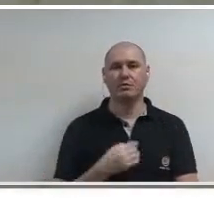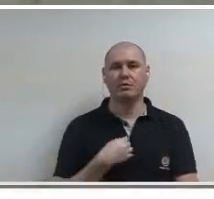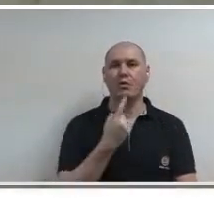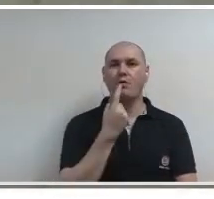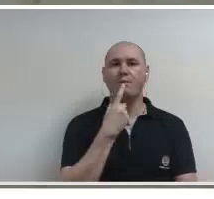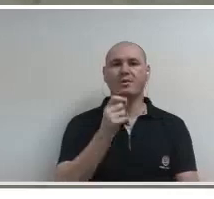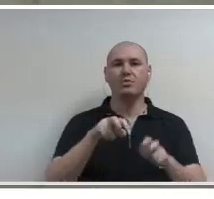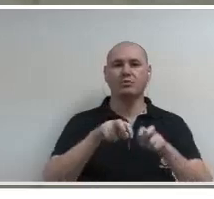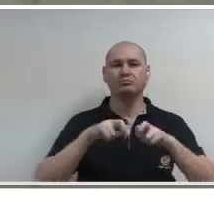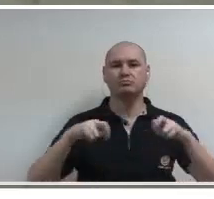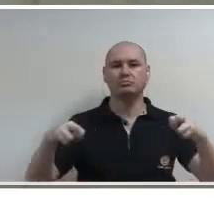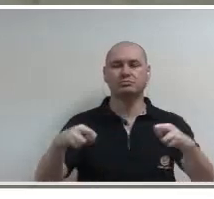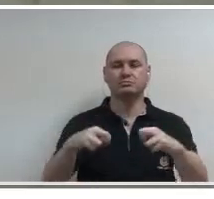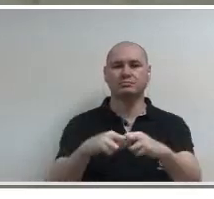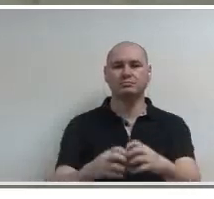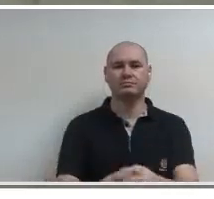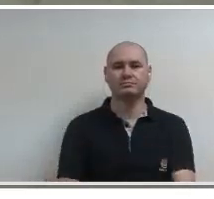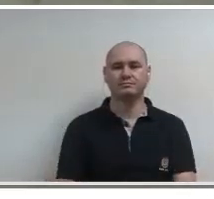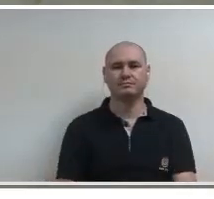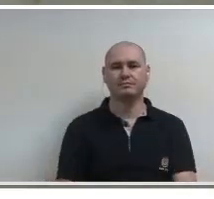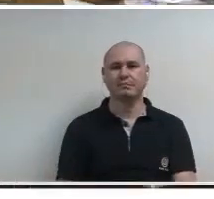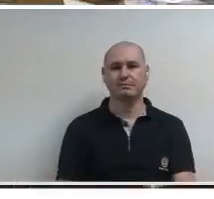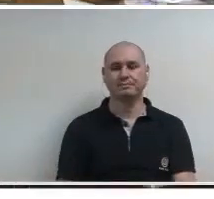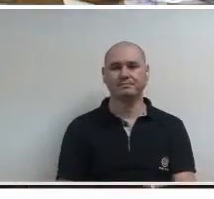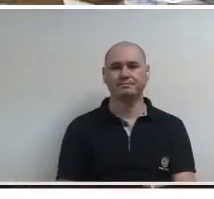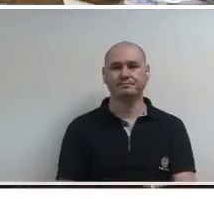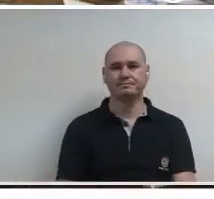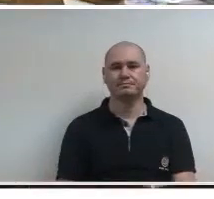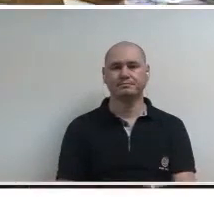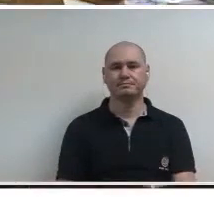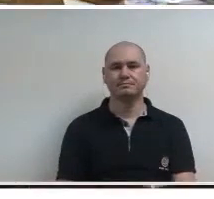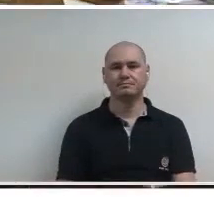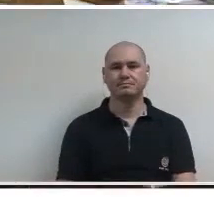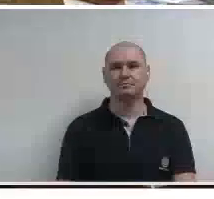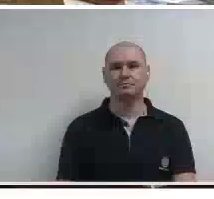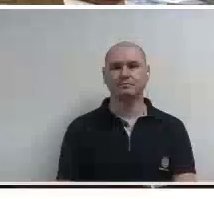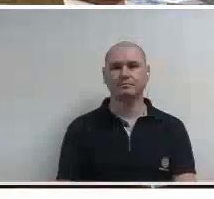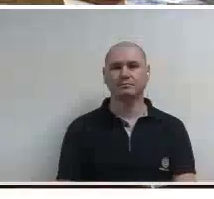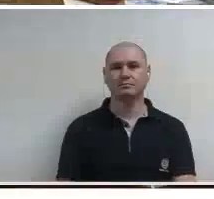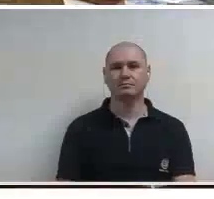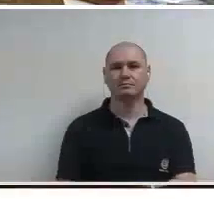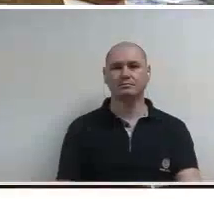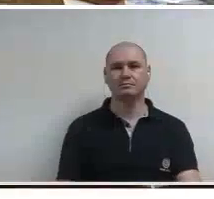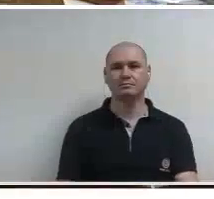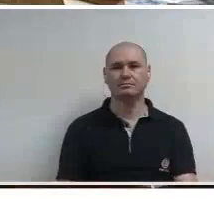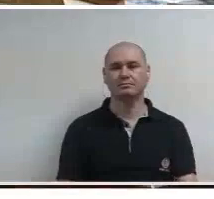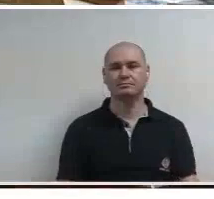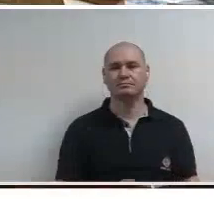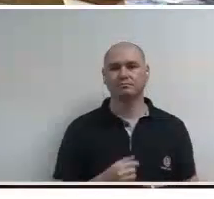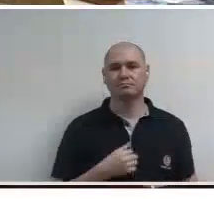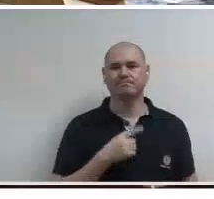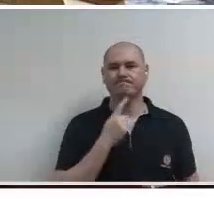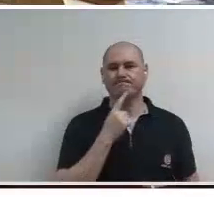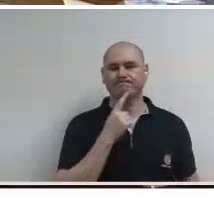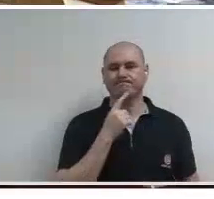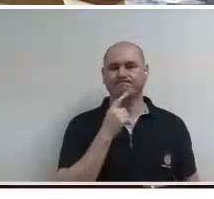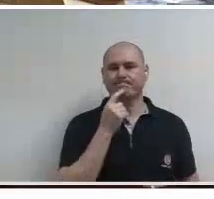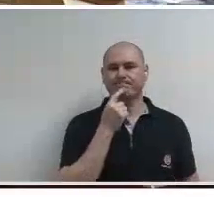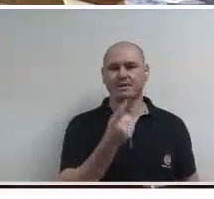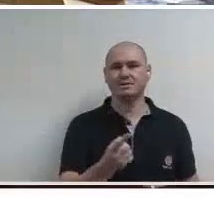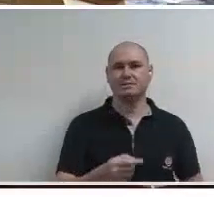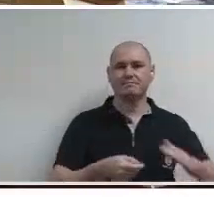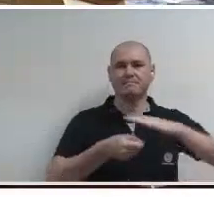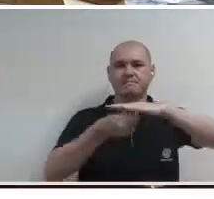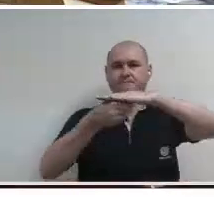cautelar presidente. eres guava, o ya bota Ministro, peda, o pedo llegó a cango, ambos en la vez. Para tengo el la caray ministro, aprobación pues también después de acordada coa. que va a haber una